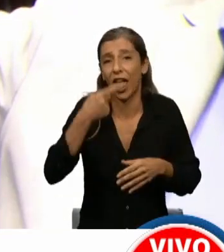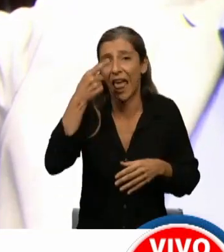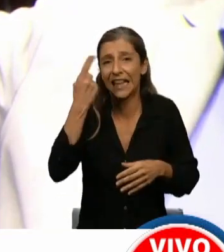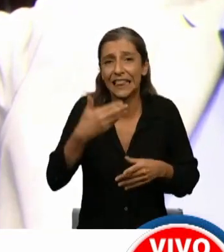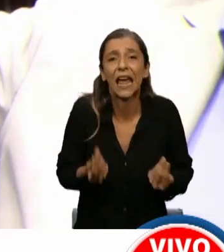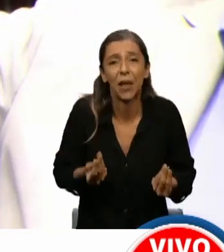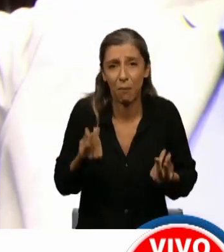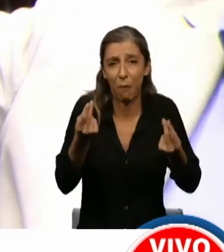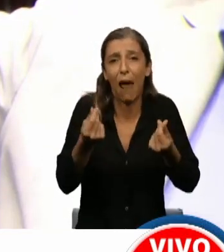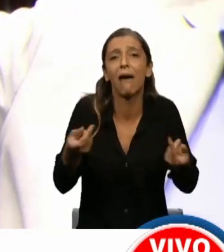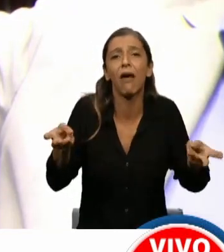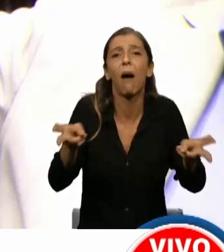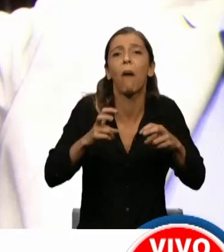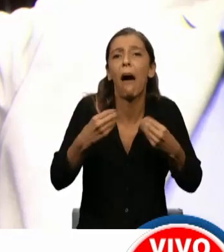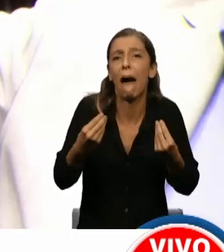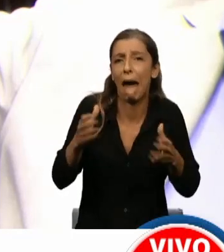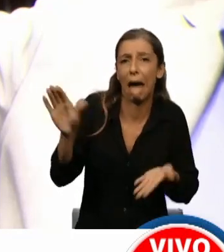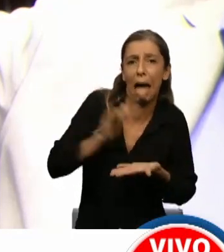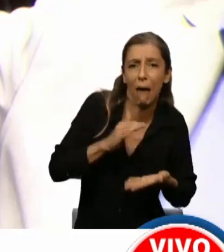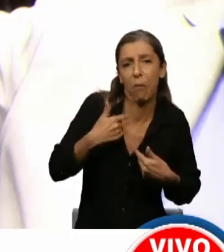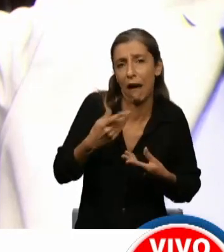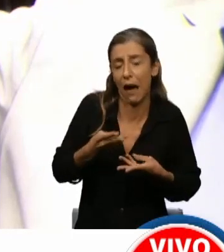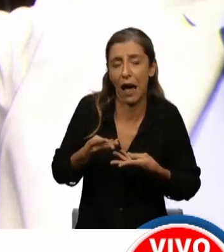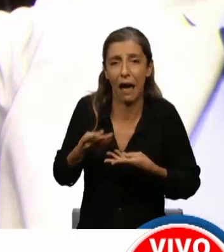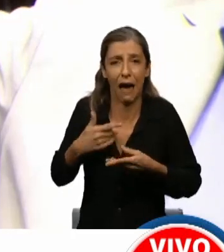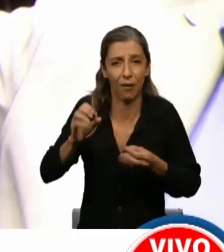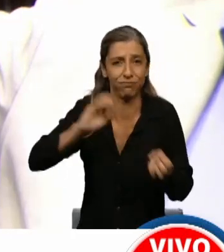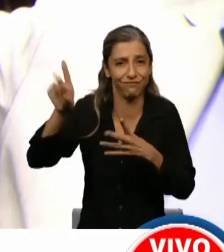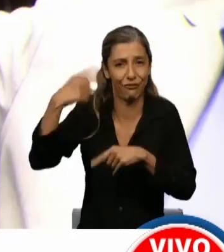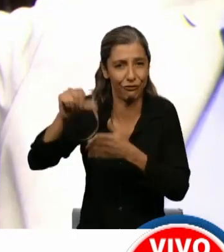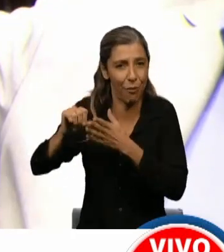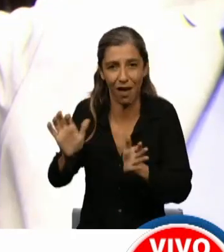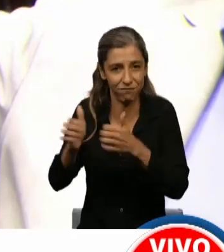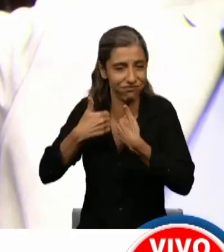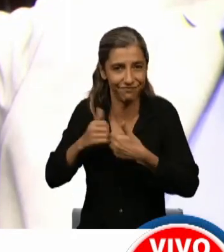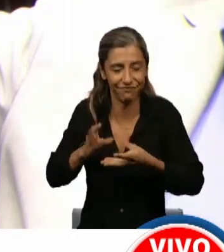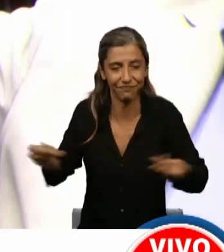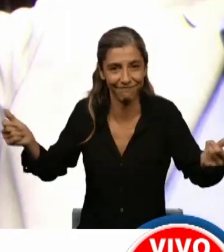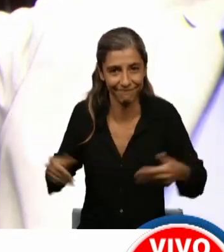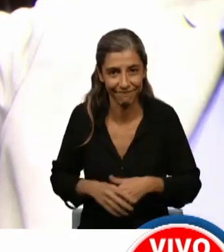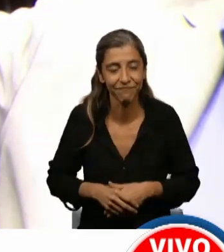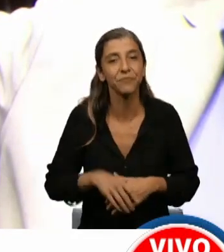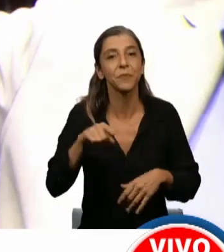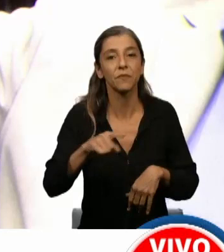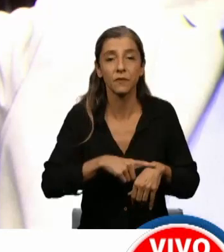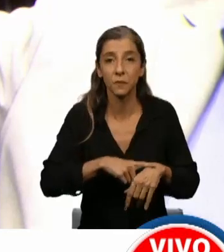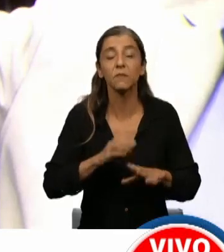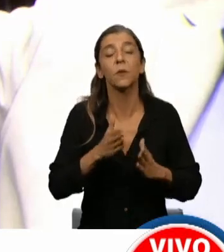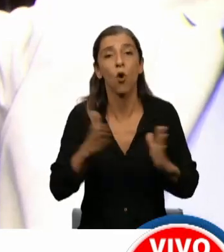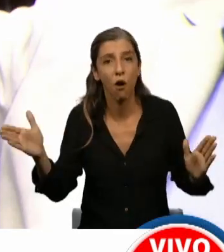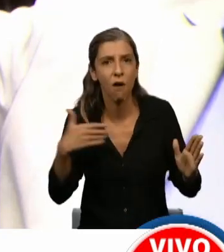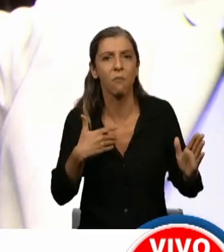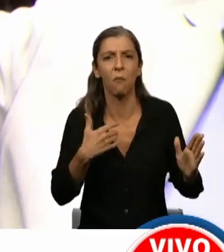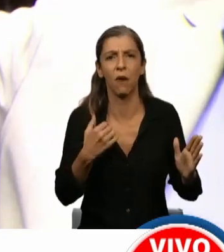intereses. De esta manera, presidente, se transforma la Argentina en una especie de fasón internacional financiero con